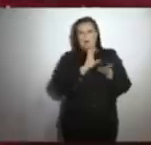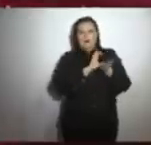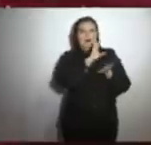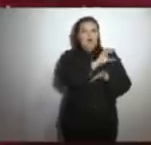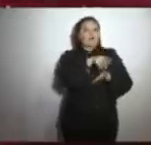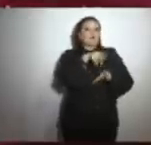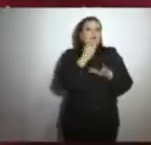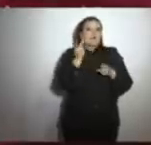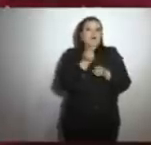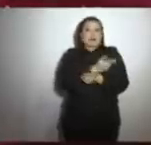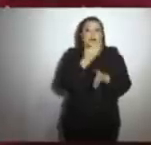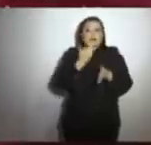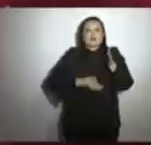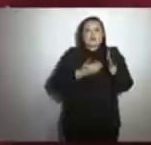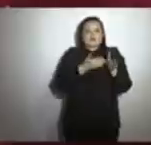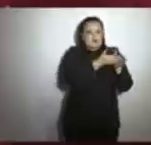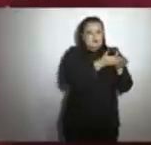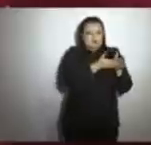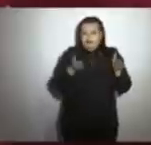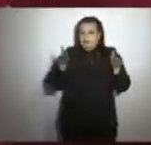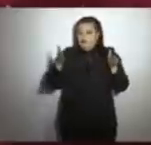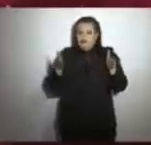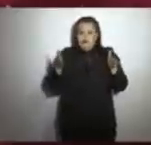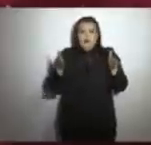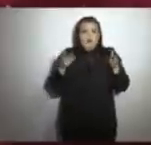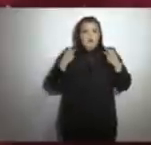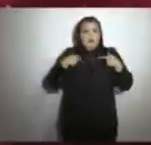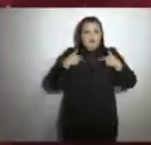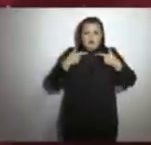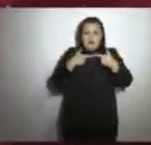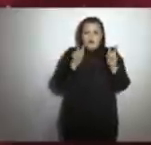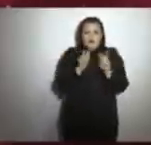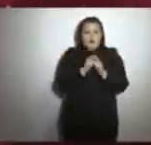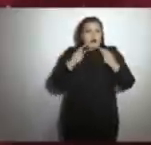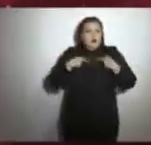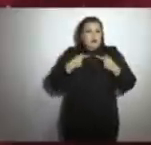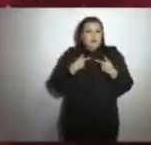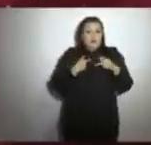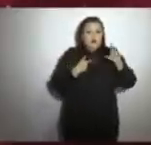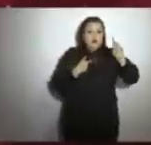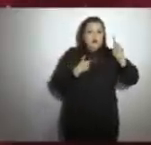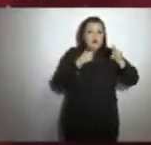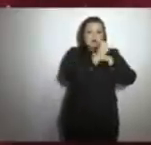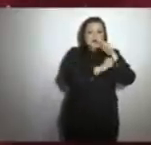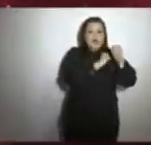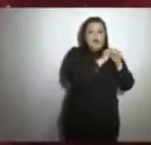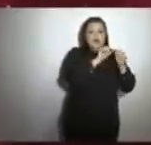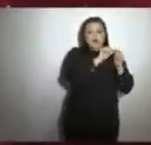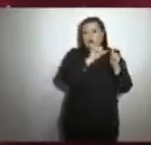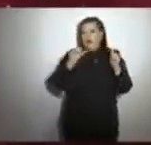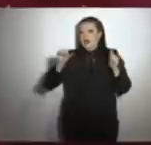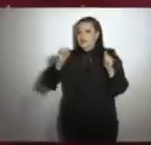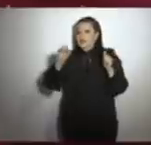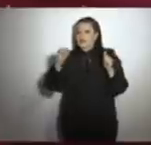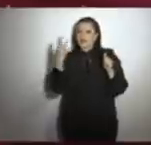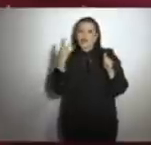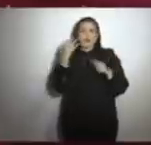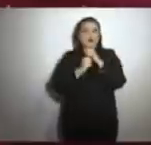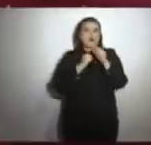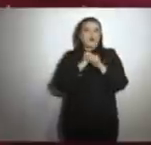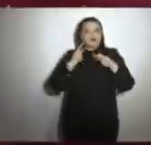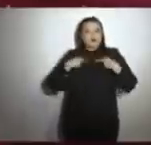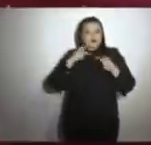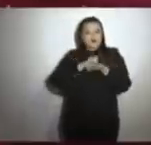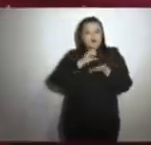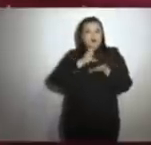quedaba un importante grupo de la sociedad entre los 30 y 64 años que no ha